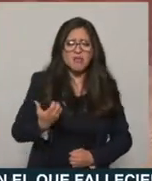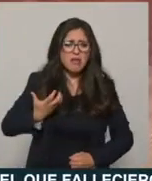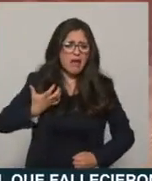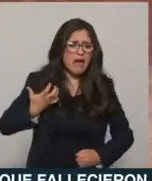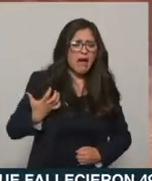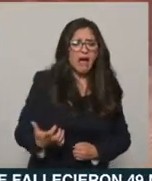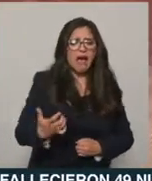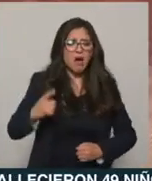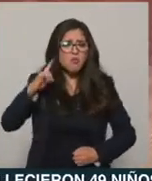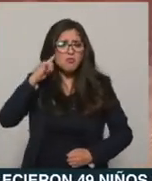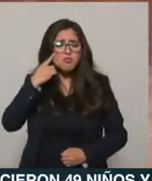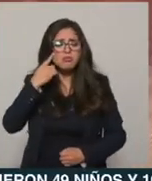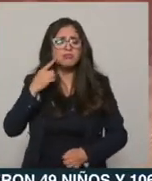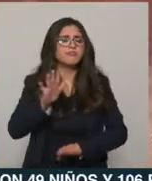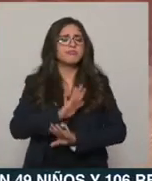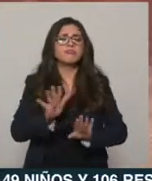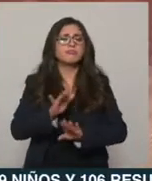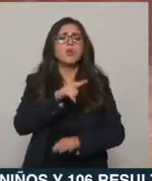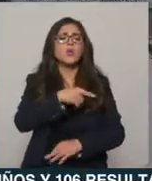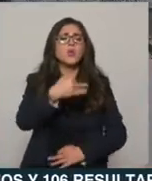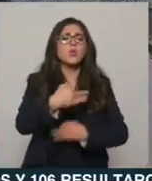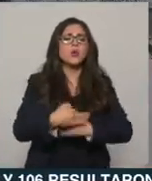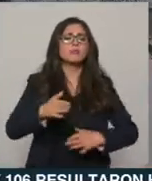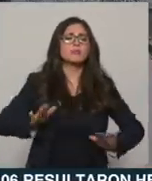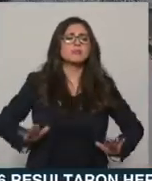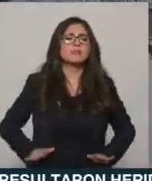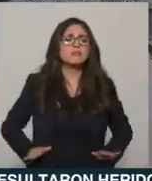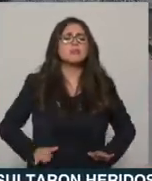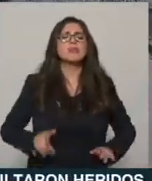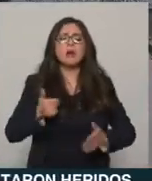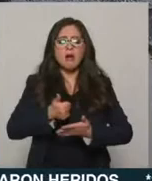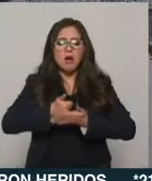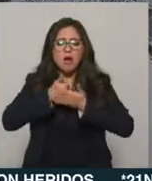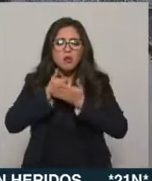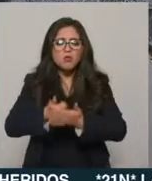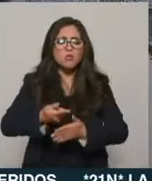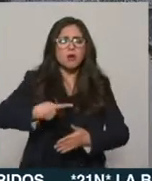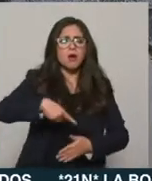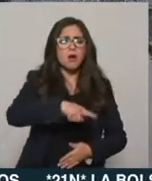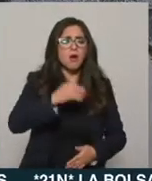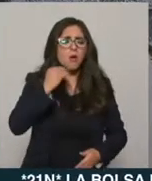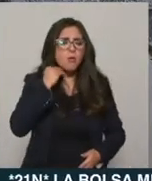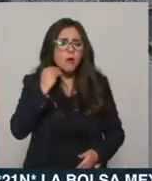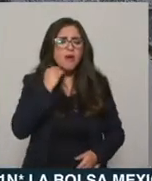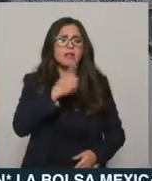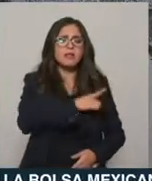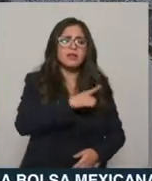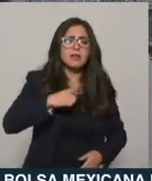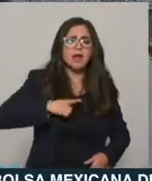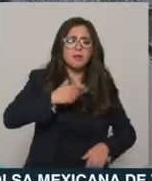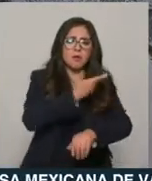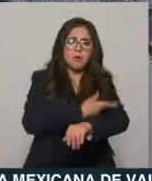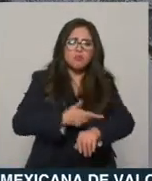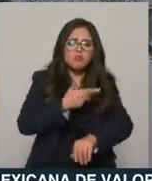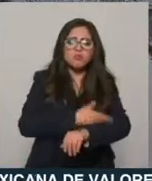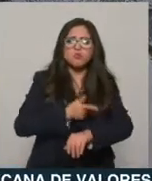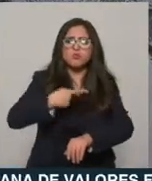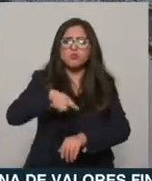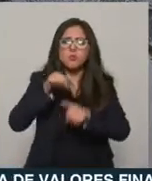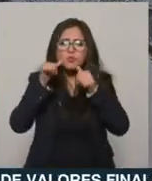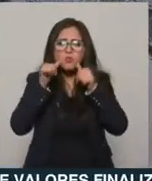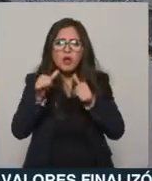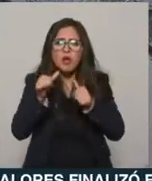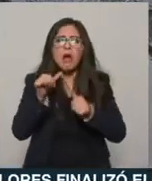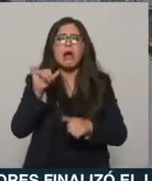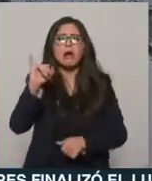enoja, a ser un facilitador. Él facilita a los abogados que cumplan con su deber de tratar de demostrar un hecho que uno dice sí es cierto y el